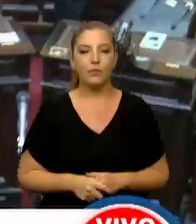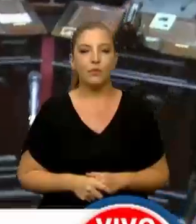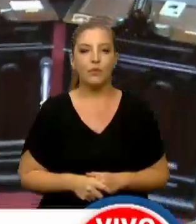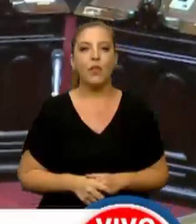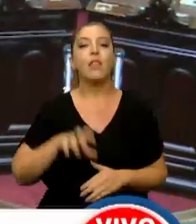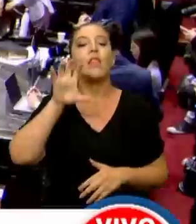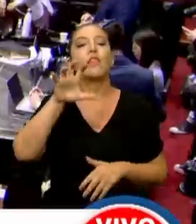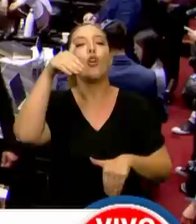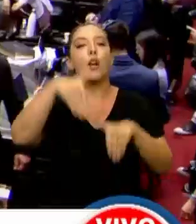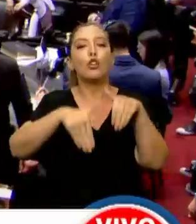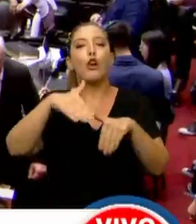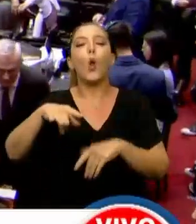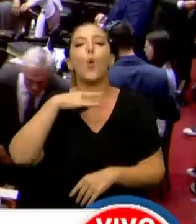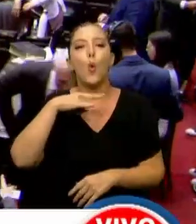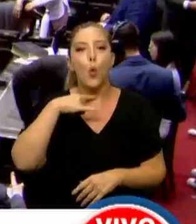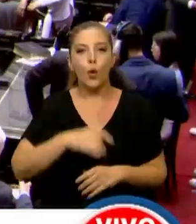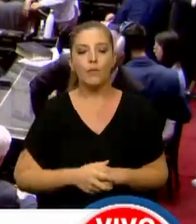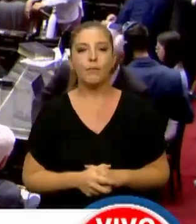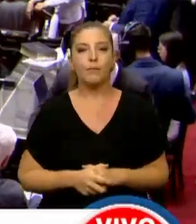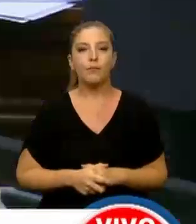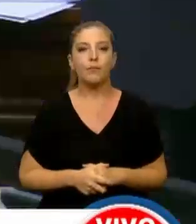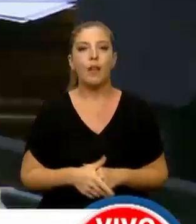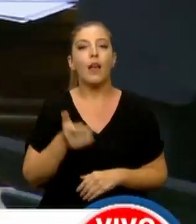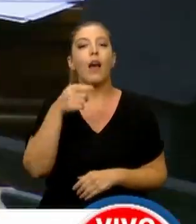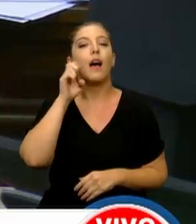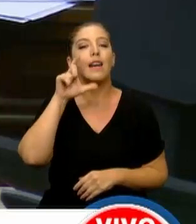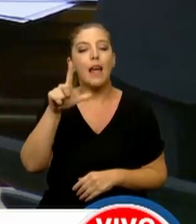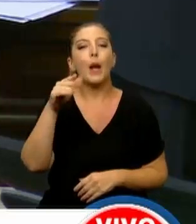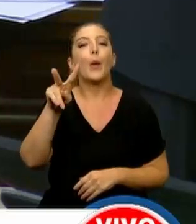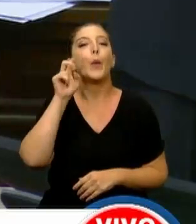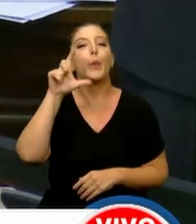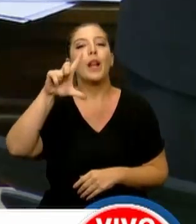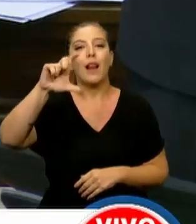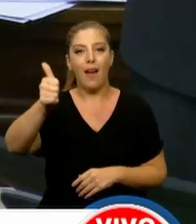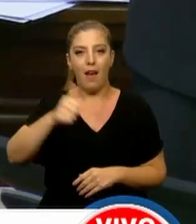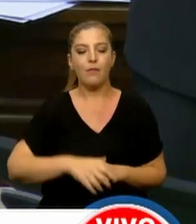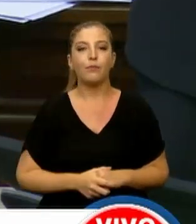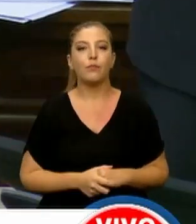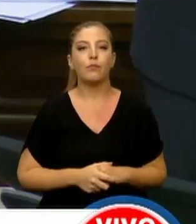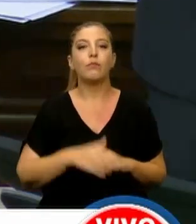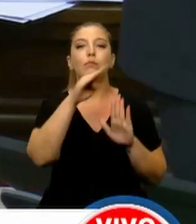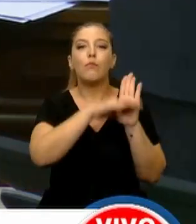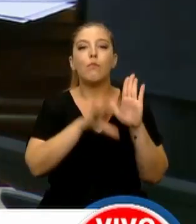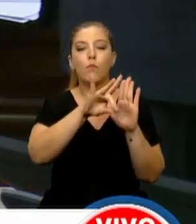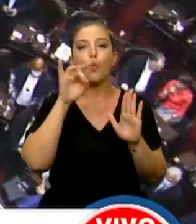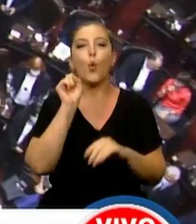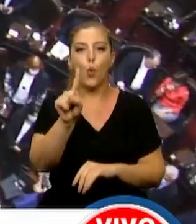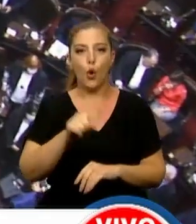Distrito Electoral Jujuy, Alejandro Ariel Vilca, Fórmula 1.